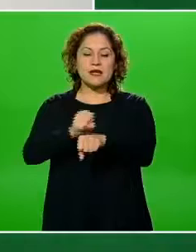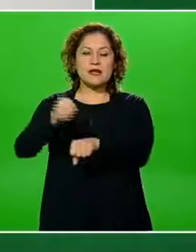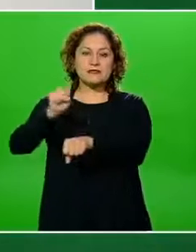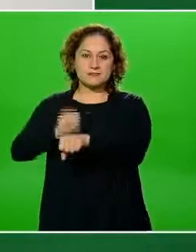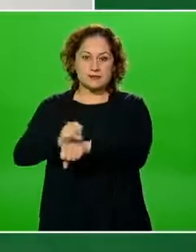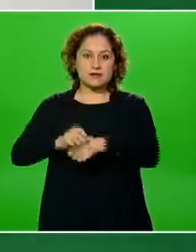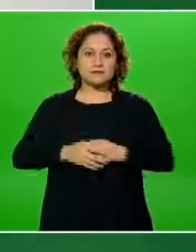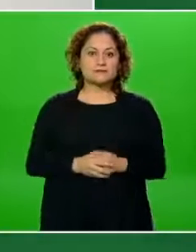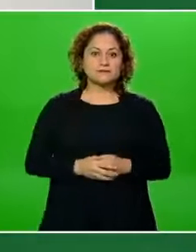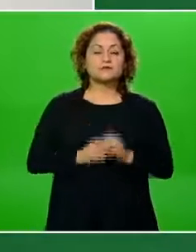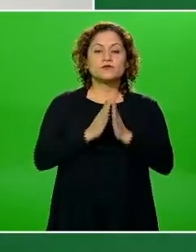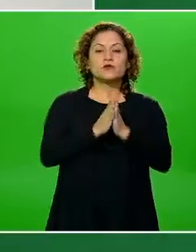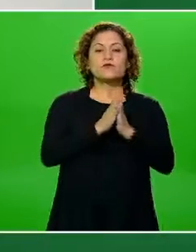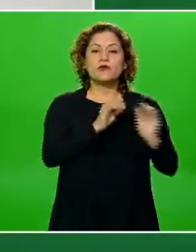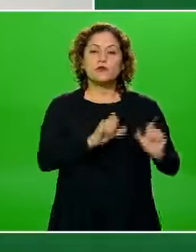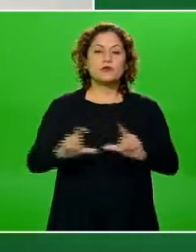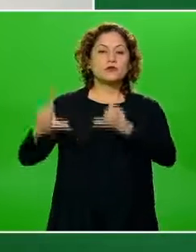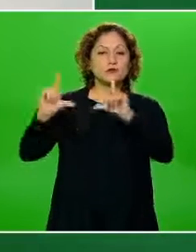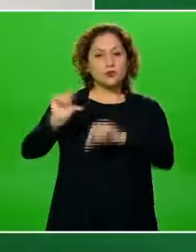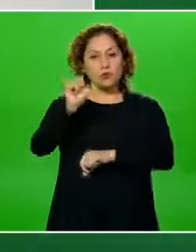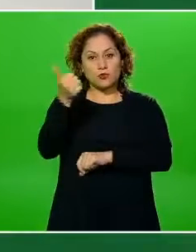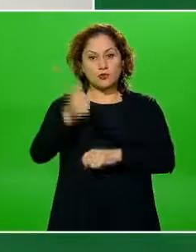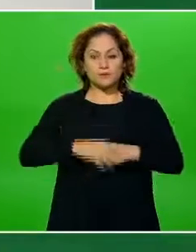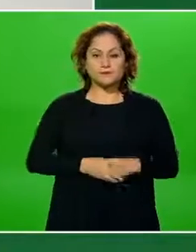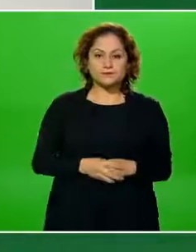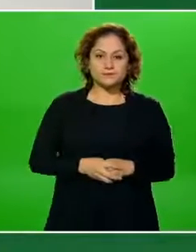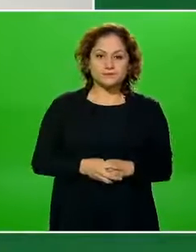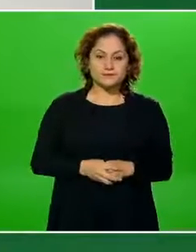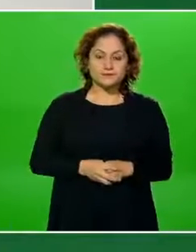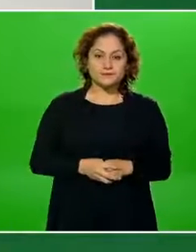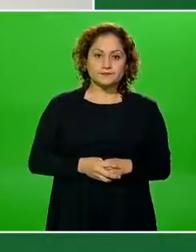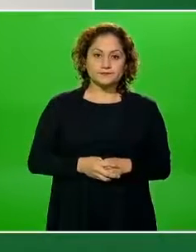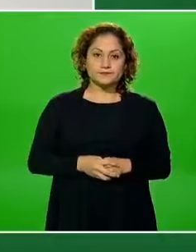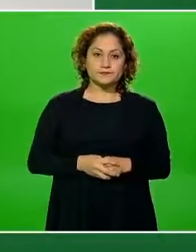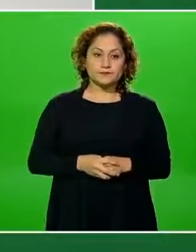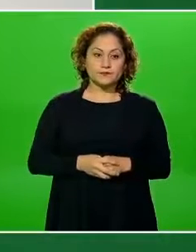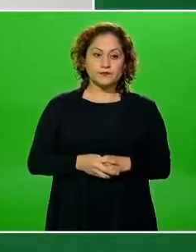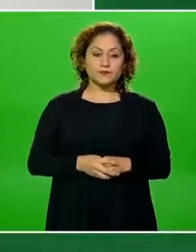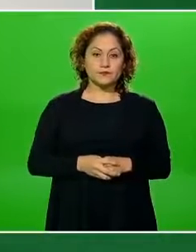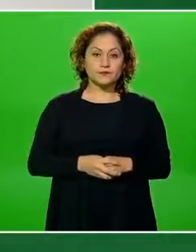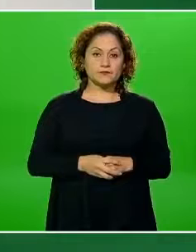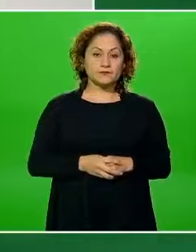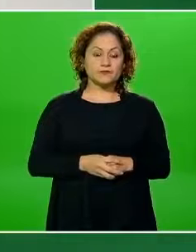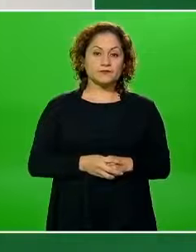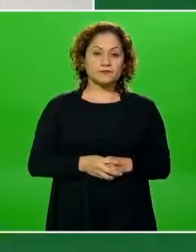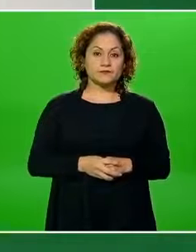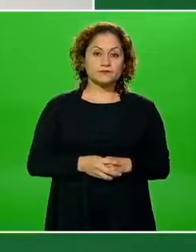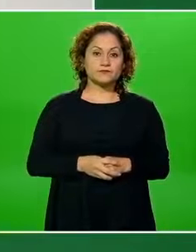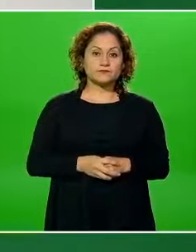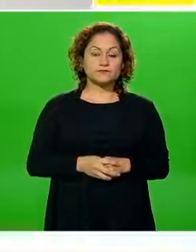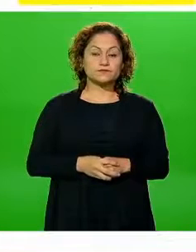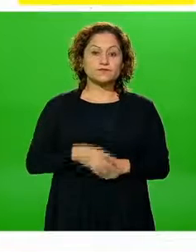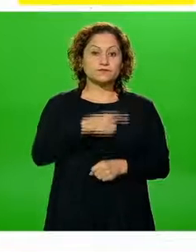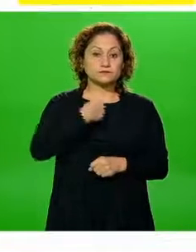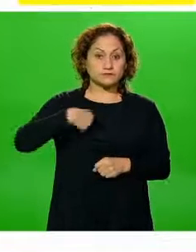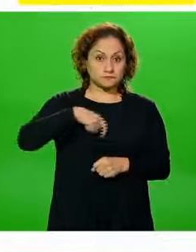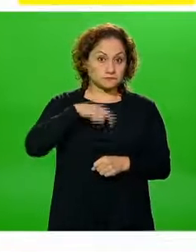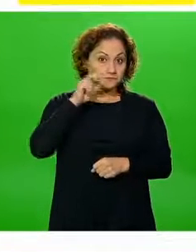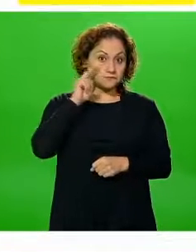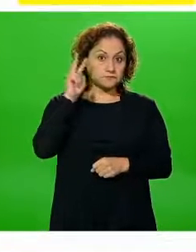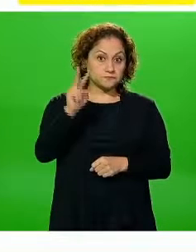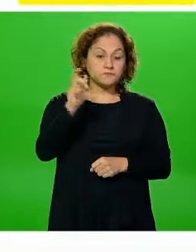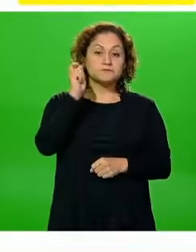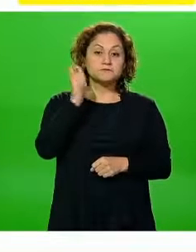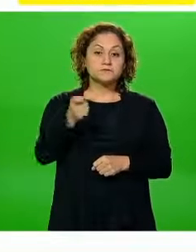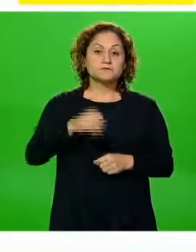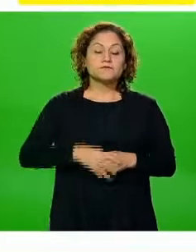me apoyan dándome la siguiente lámina, por favor. Bien, en esta vamos a nosotros tener en cuenta lo que